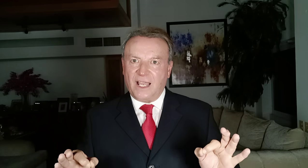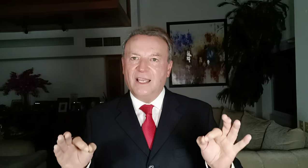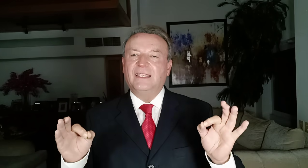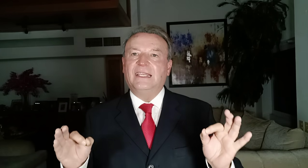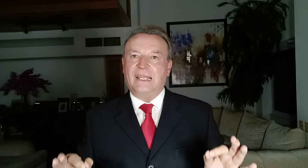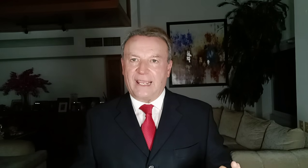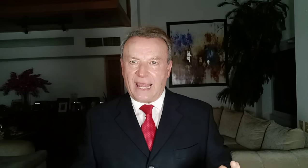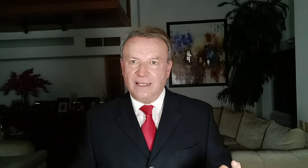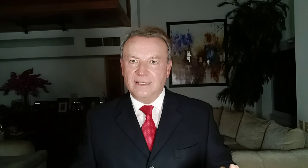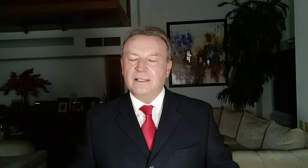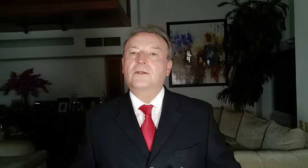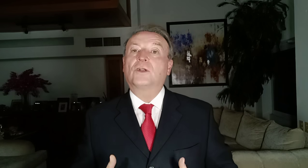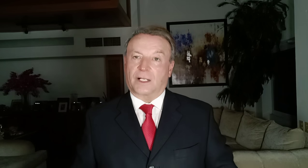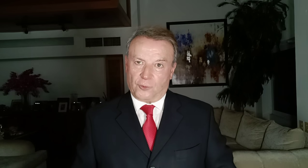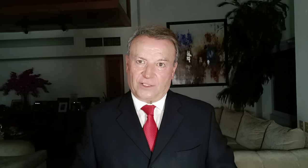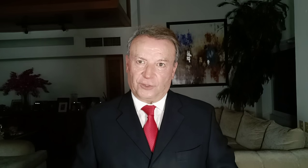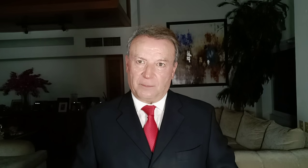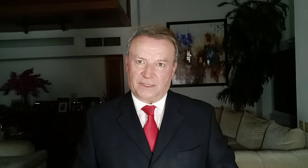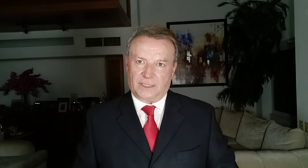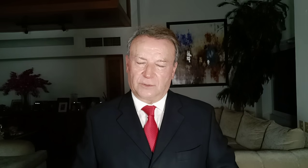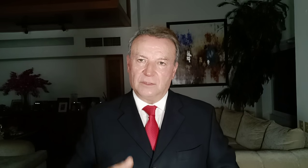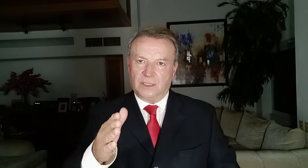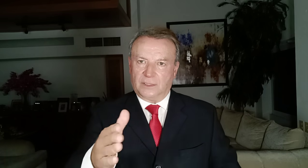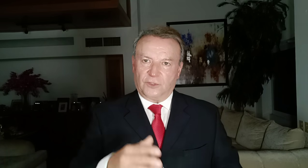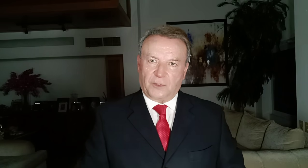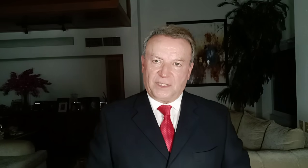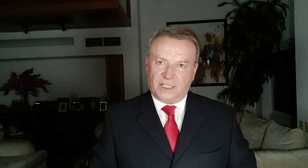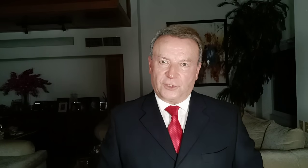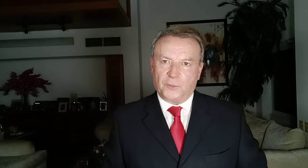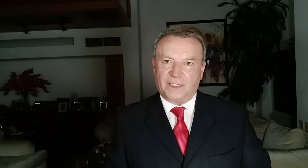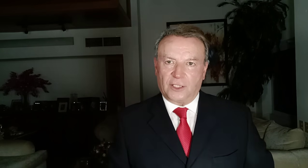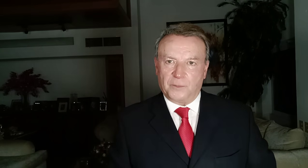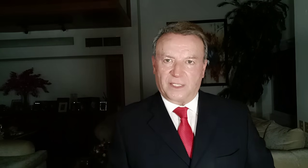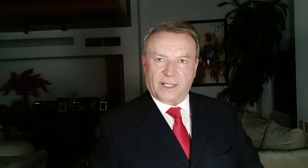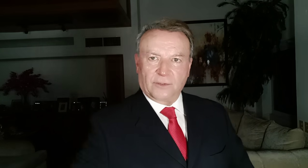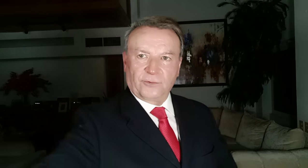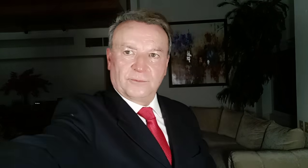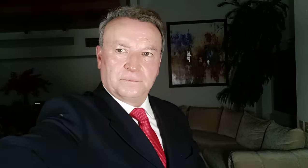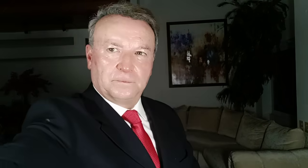pacífica y legal con la revocación de mandato. Dios te bendiga y Dios bendiga a los mexicanos.